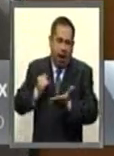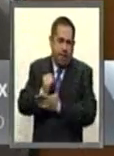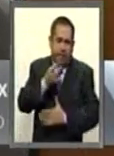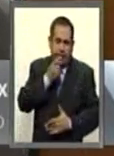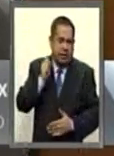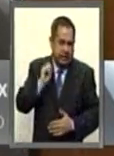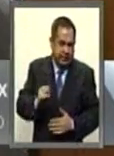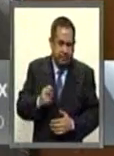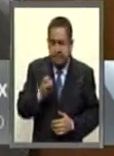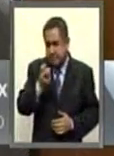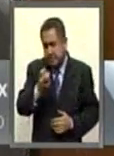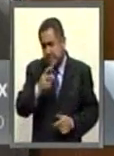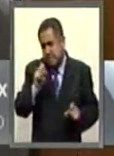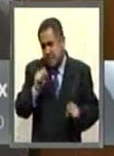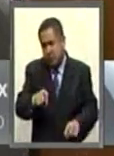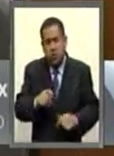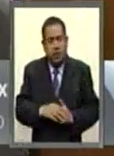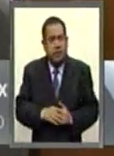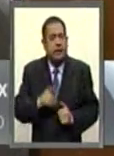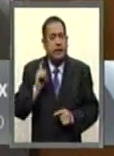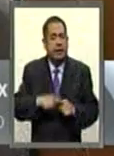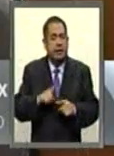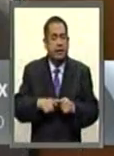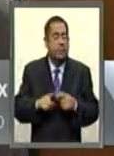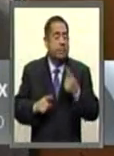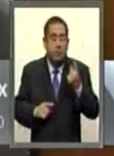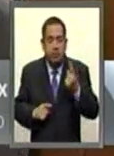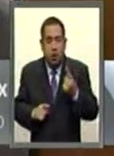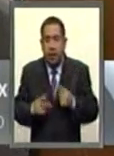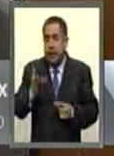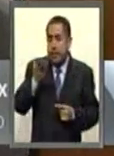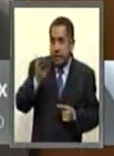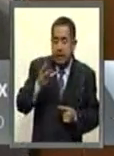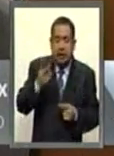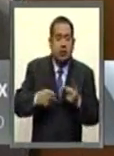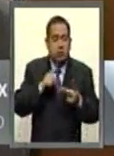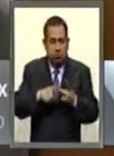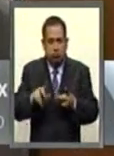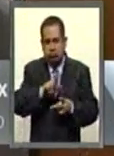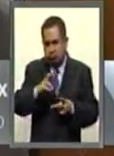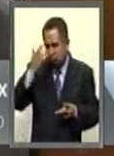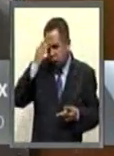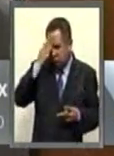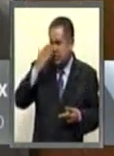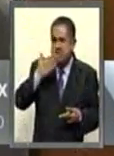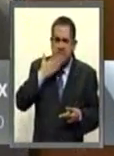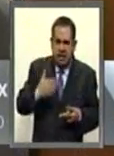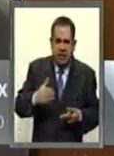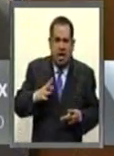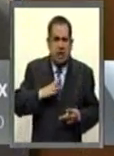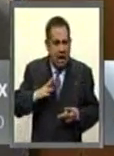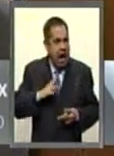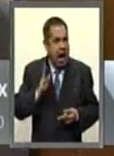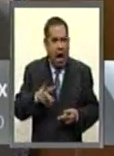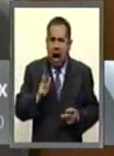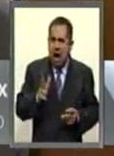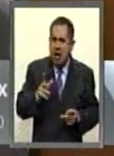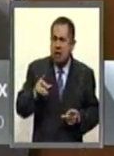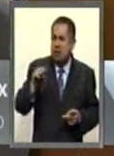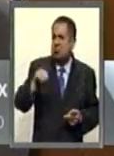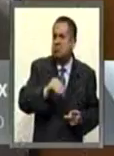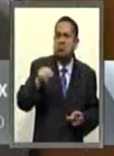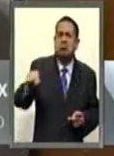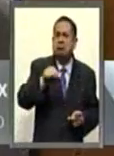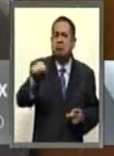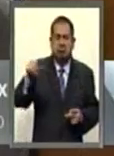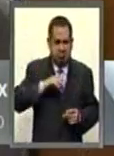que ver precisamente con el, primero que nada, la petición y segundo, el reconocimiento de que sí se ha llevado